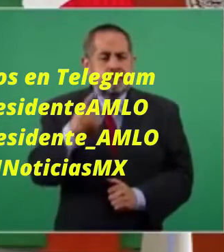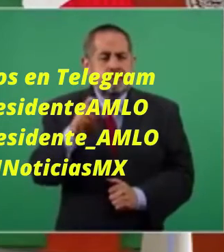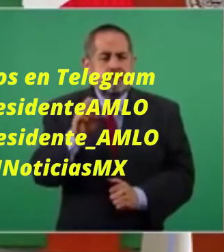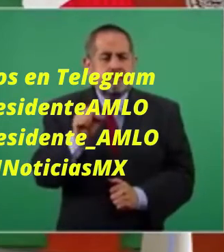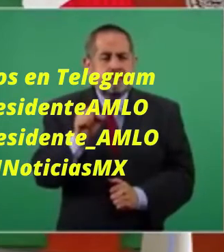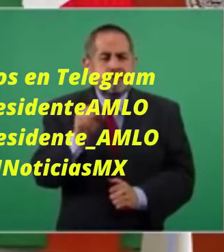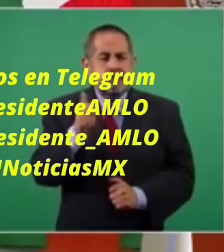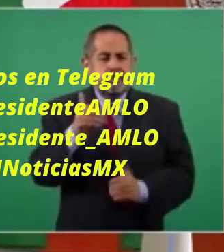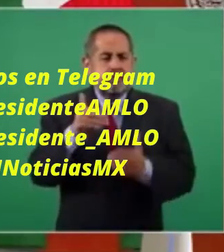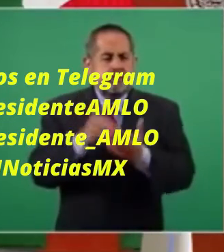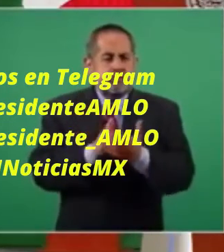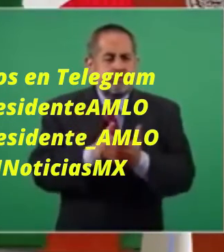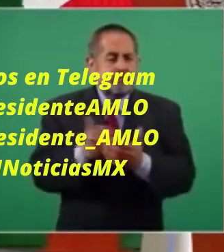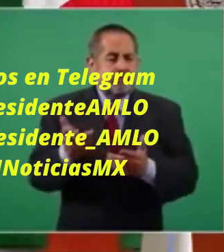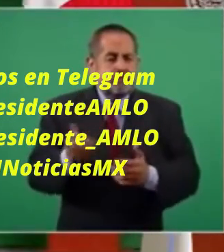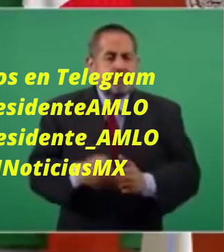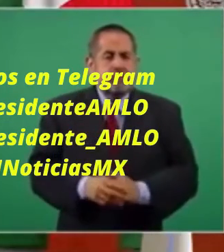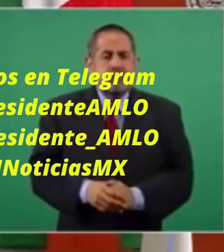166,000.